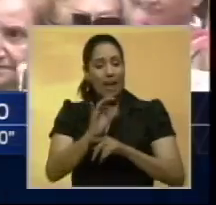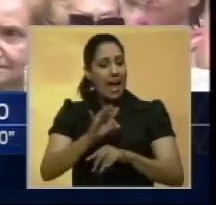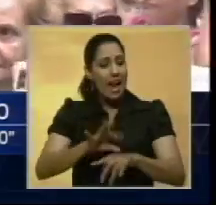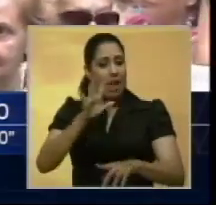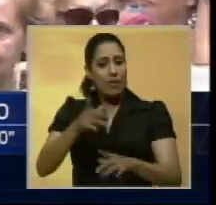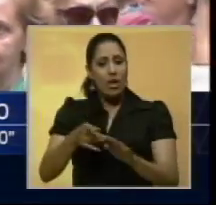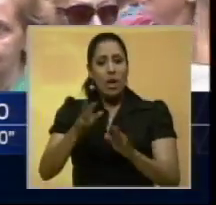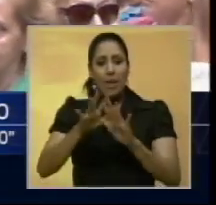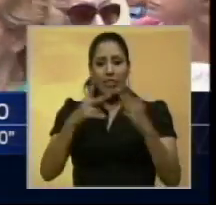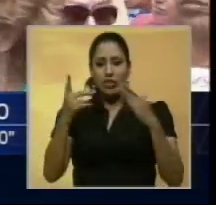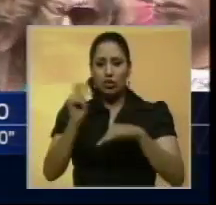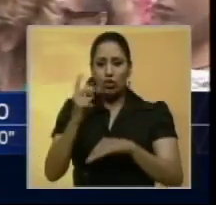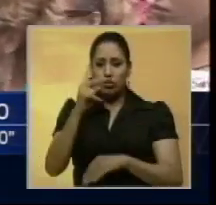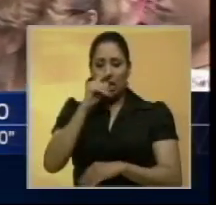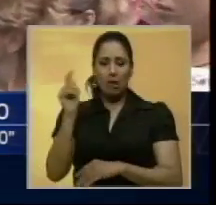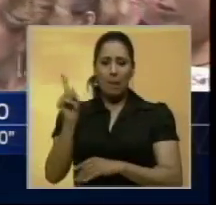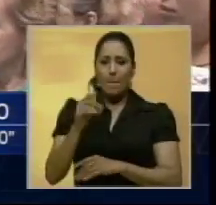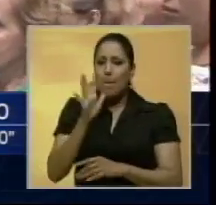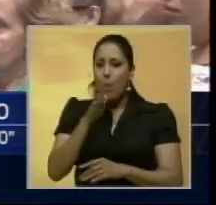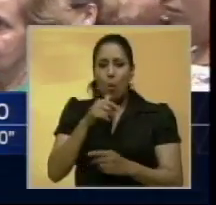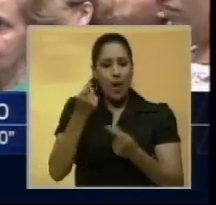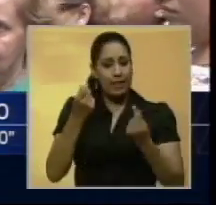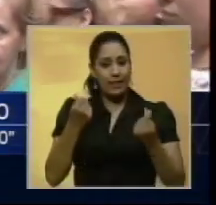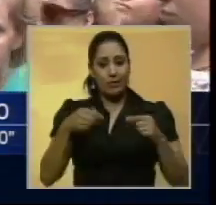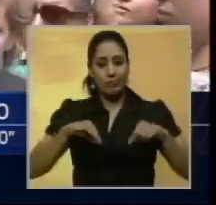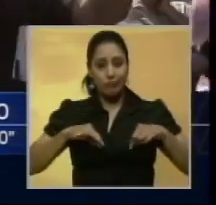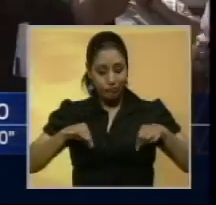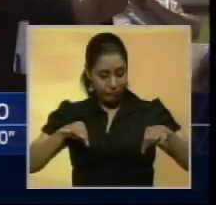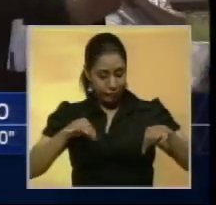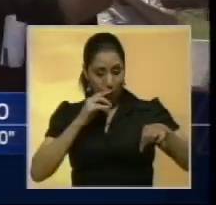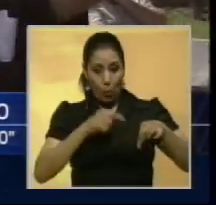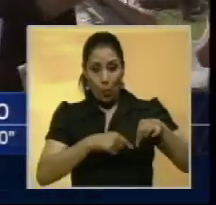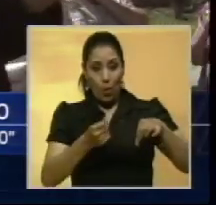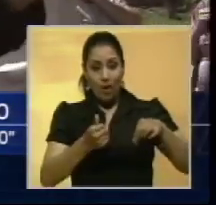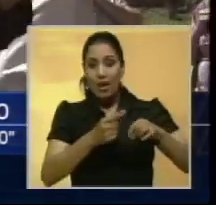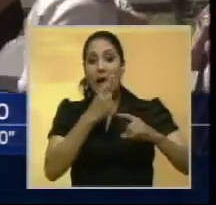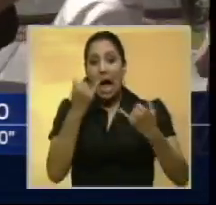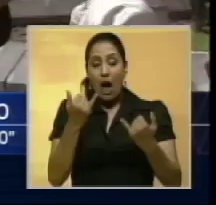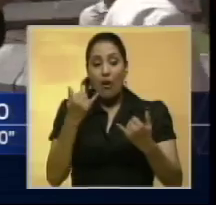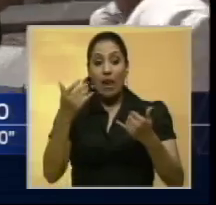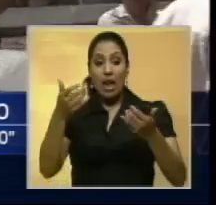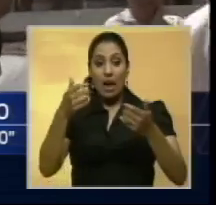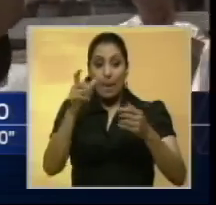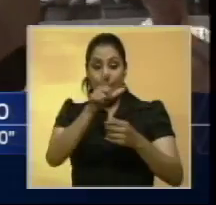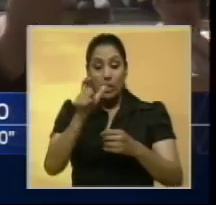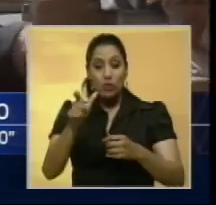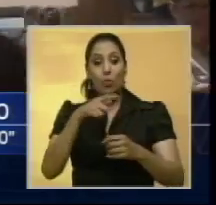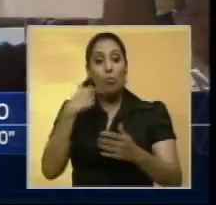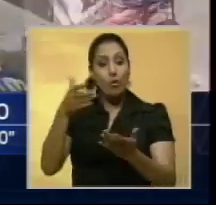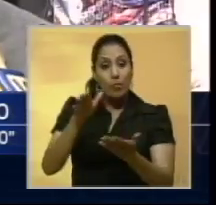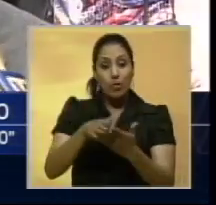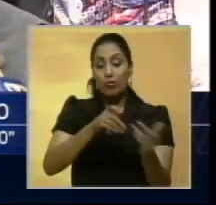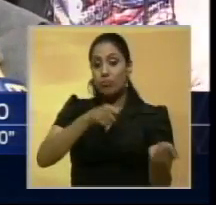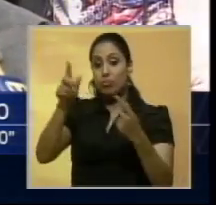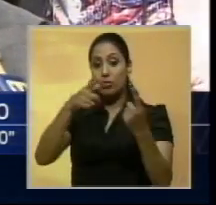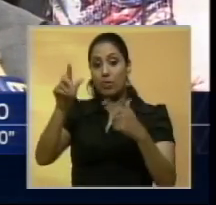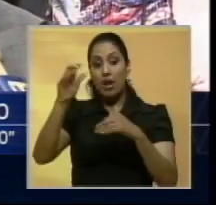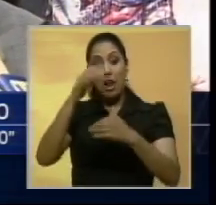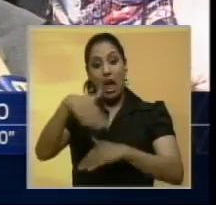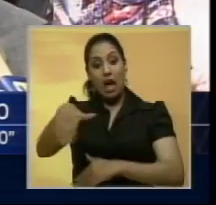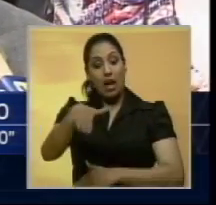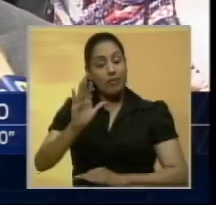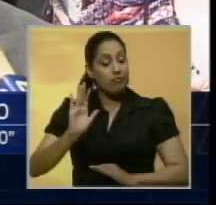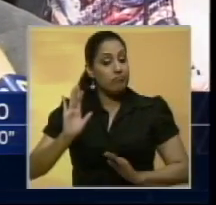en los últimos 18 meses por falta de presupuesto. Advirtió que si los centros quiebran, los pacientes podrían ser enviados a la